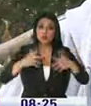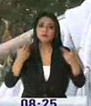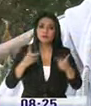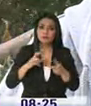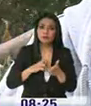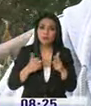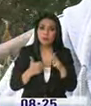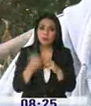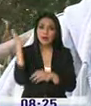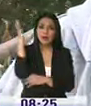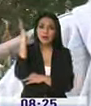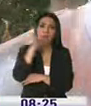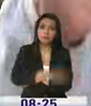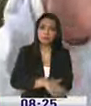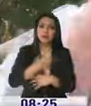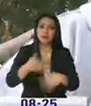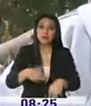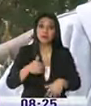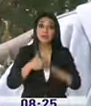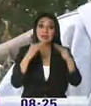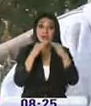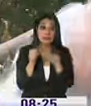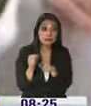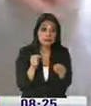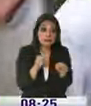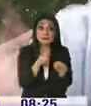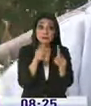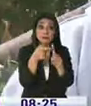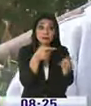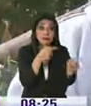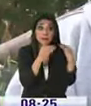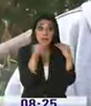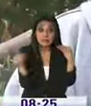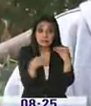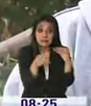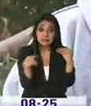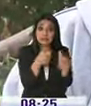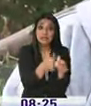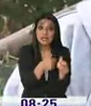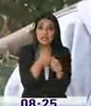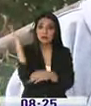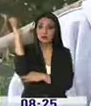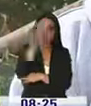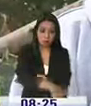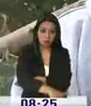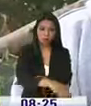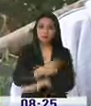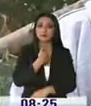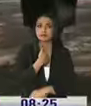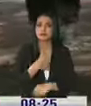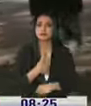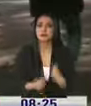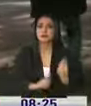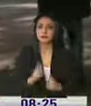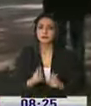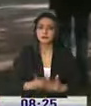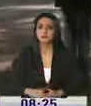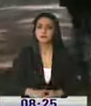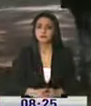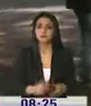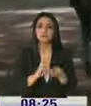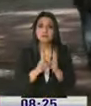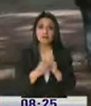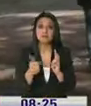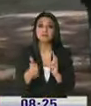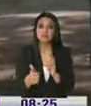problema. Ya, mi casita es justamente la primera que está aquí. Quiere decir que sería la primera perjudicada. Los vecinos han tratado